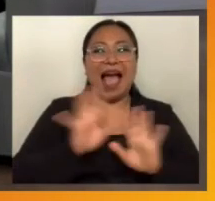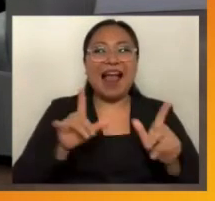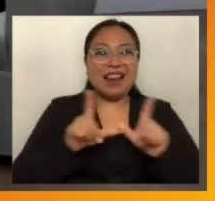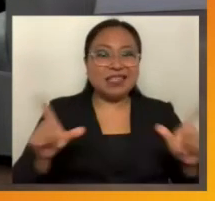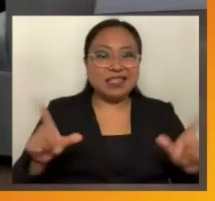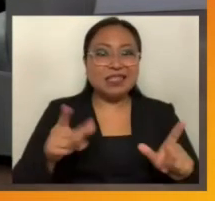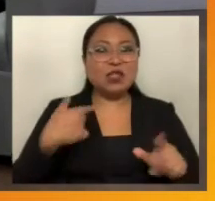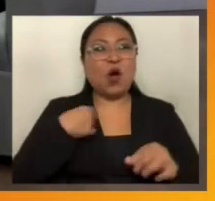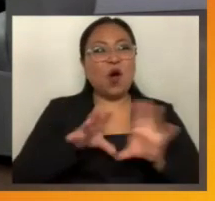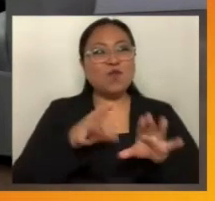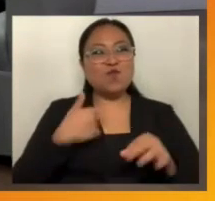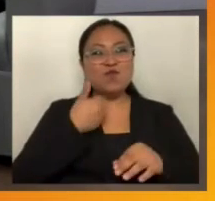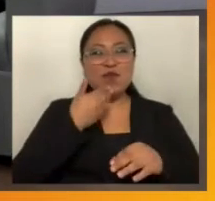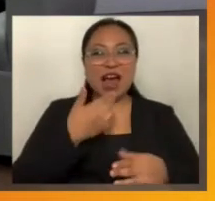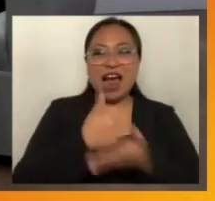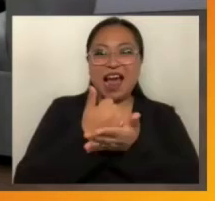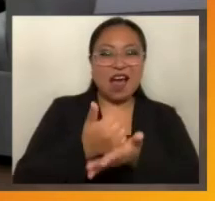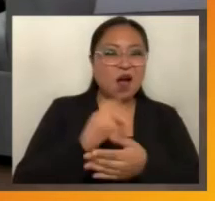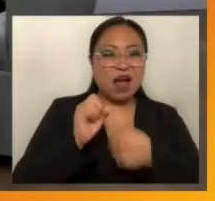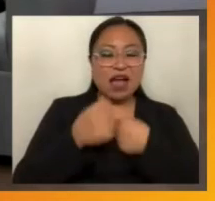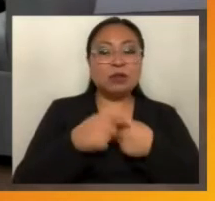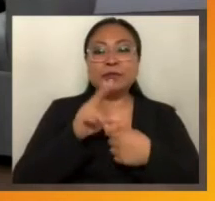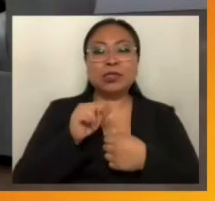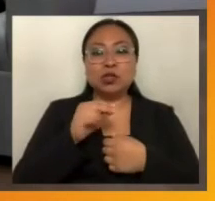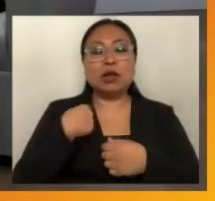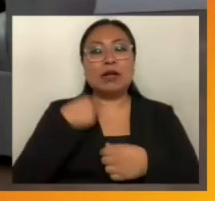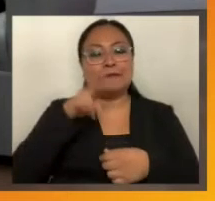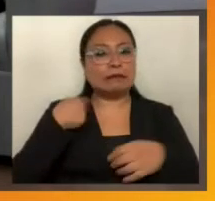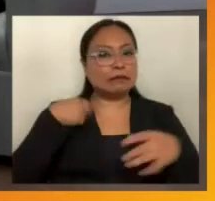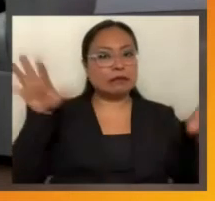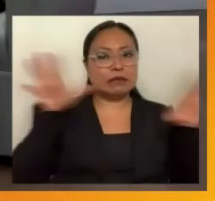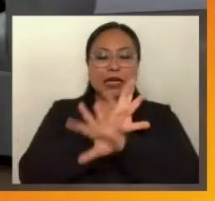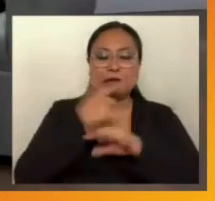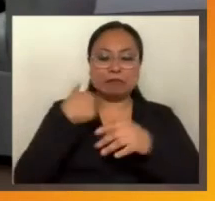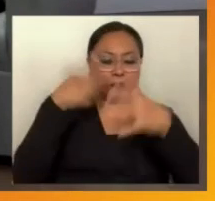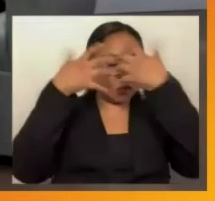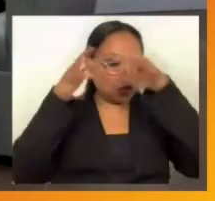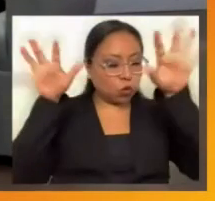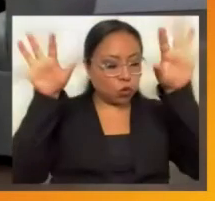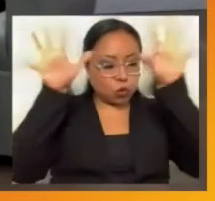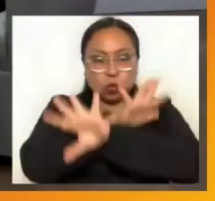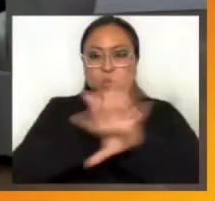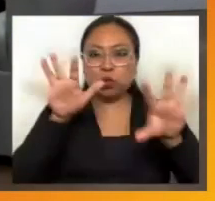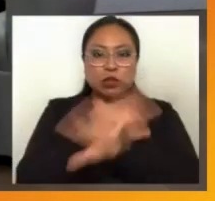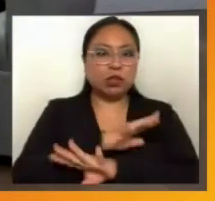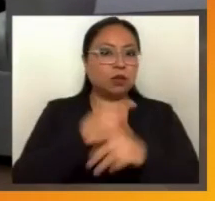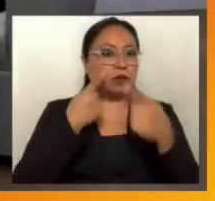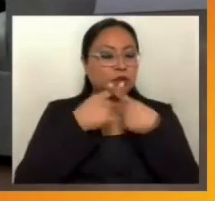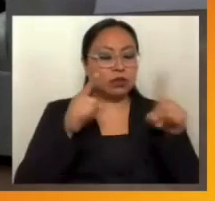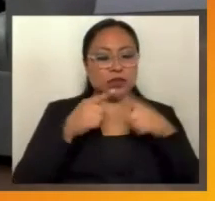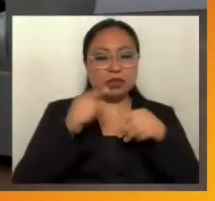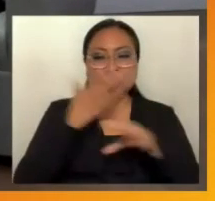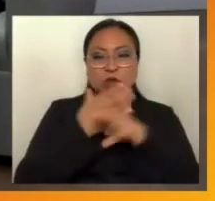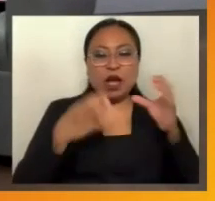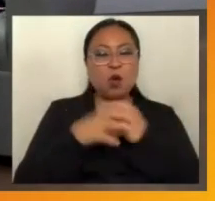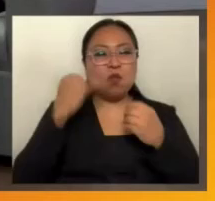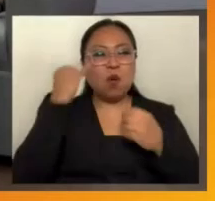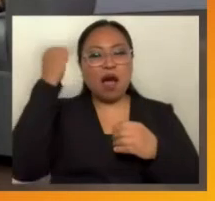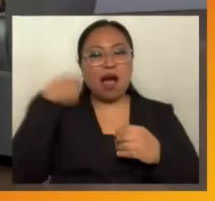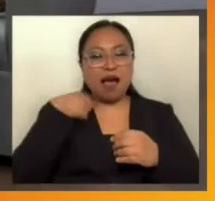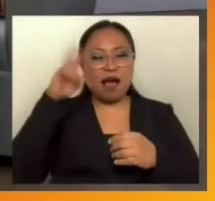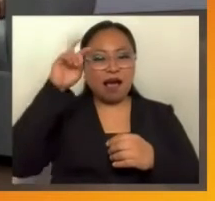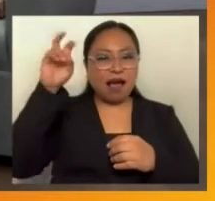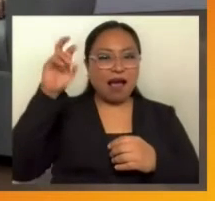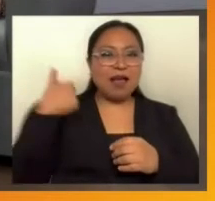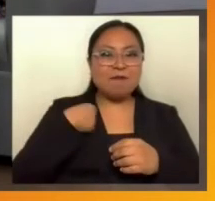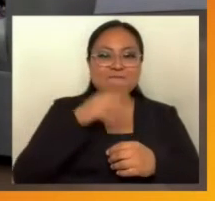te cambia tus planes, te cambia tu perspectiva, tus intereses, todo cambia, pero afortunadamente cambia